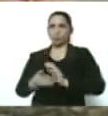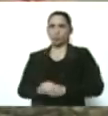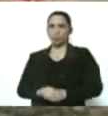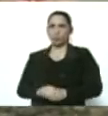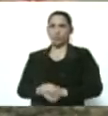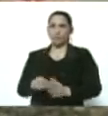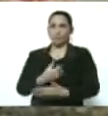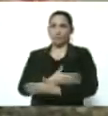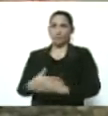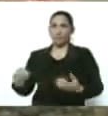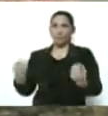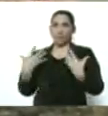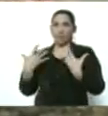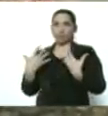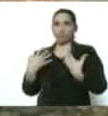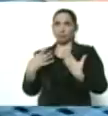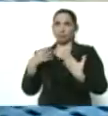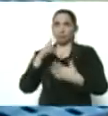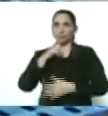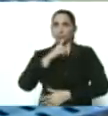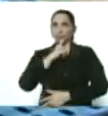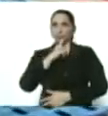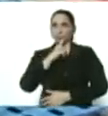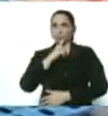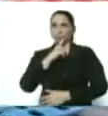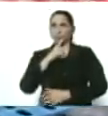viral, el que es conocido como Virocool.